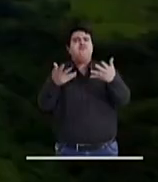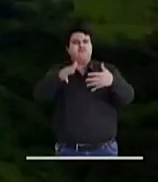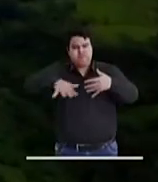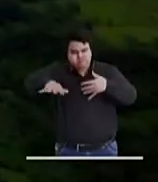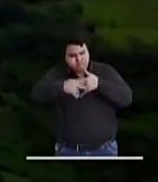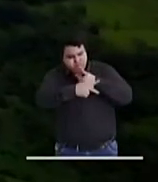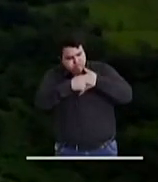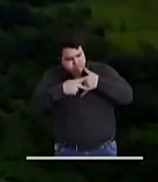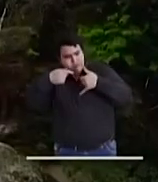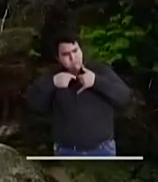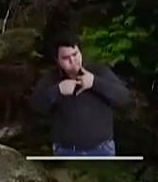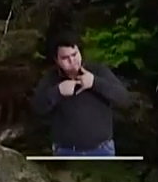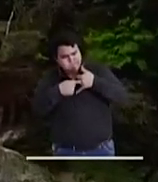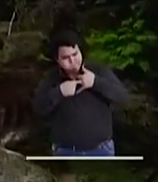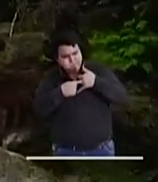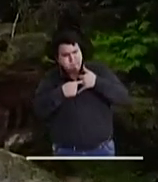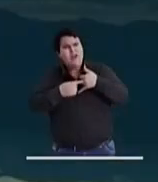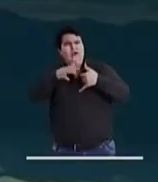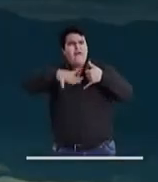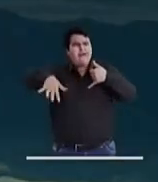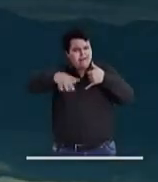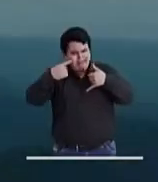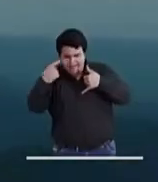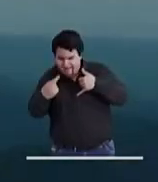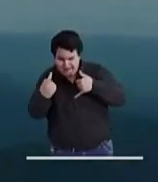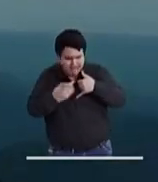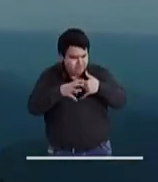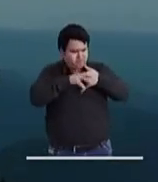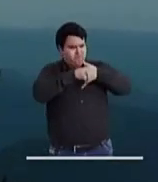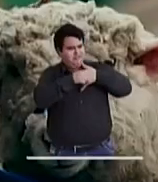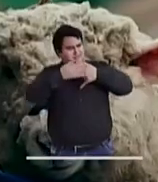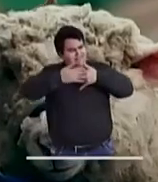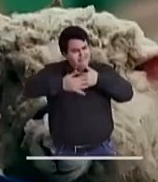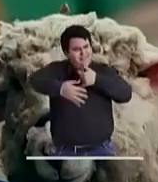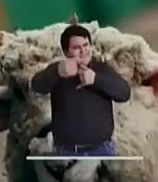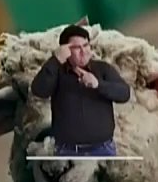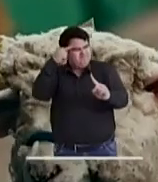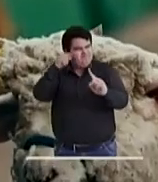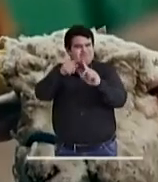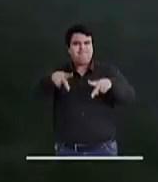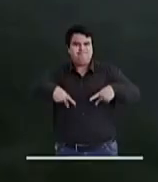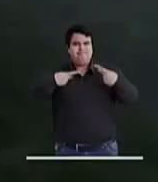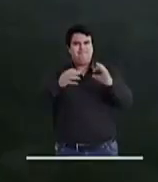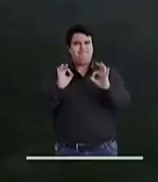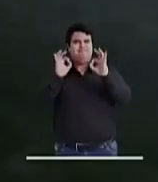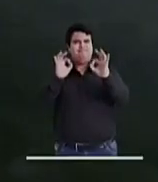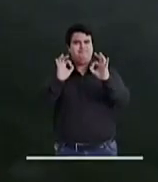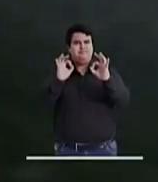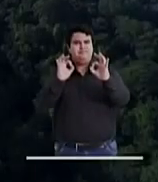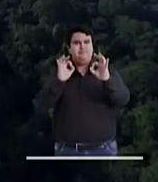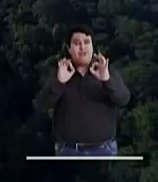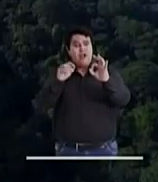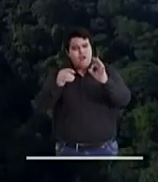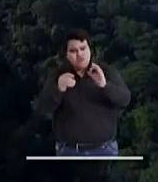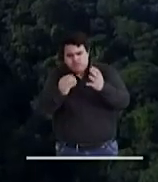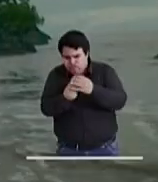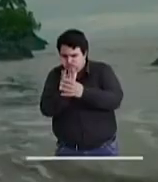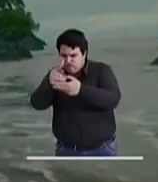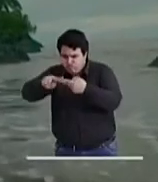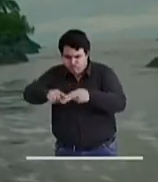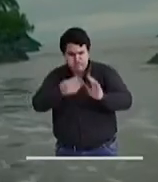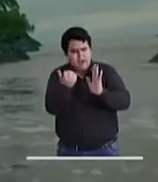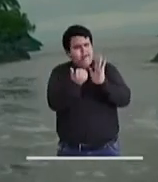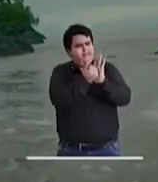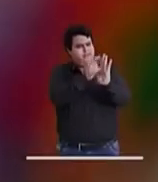lo solicita, más o menos en unos 45 días usted va a tener una solicitud para usarlo. Nosotros pues lo que hemos hecho es, ya